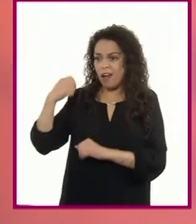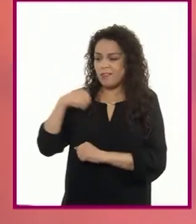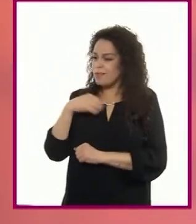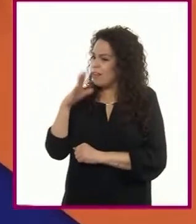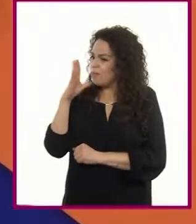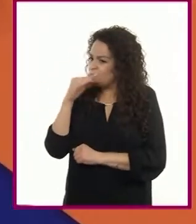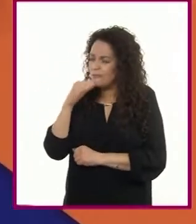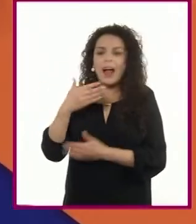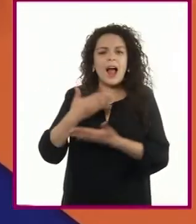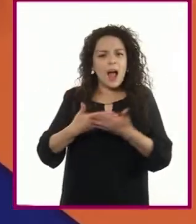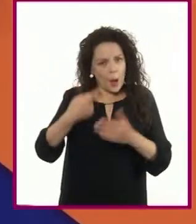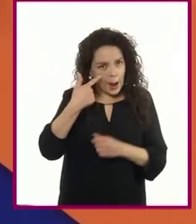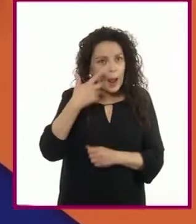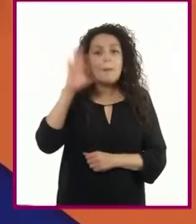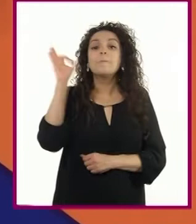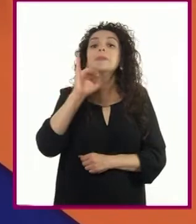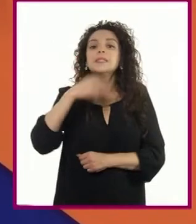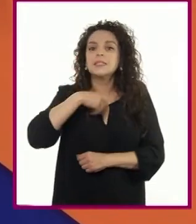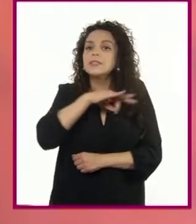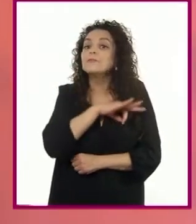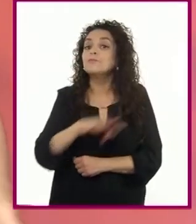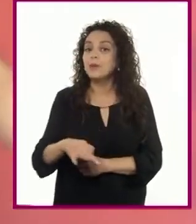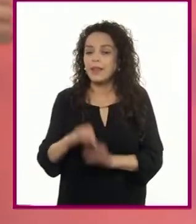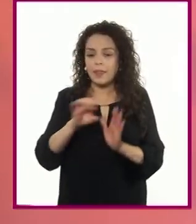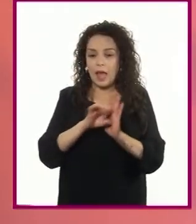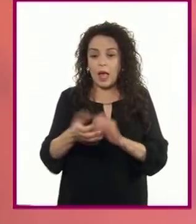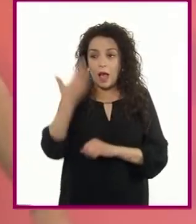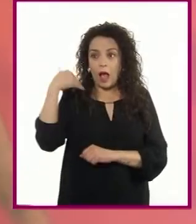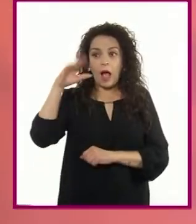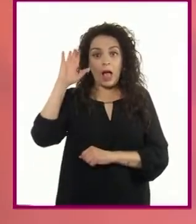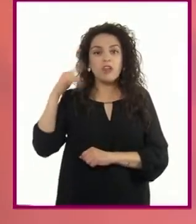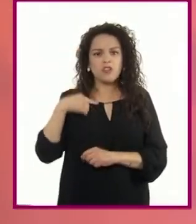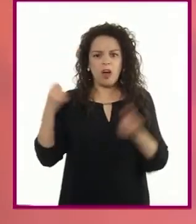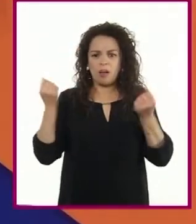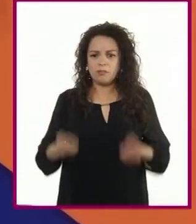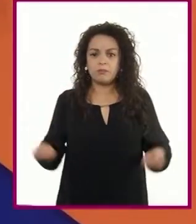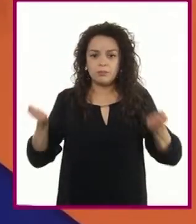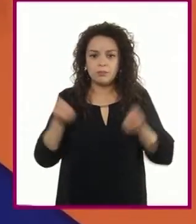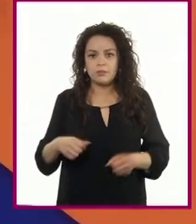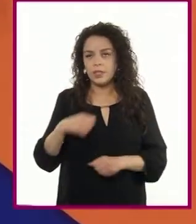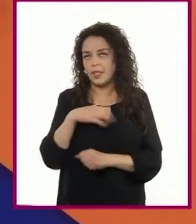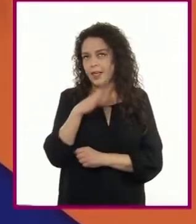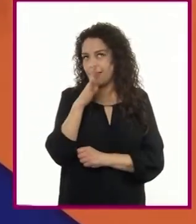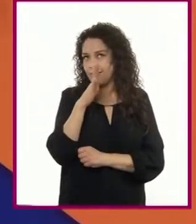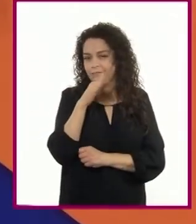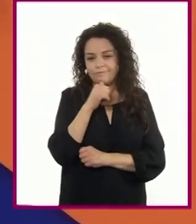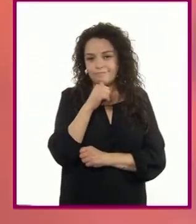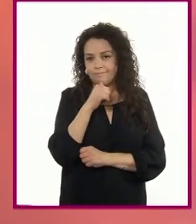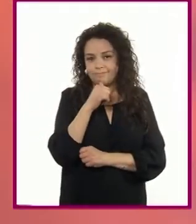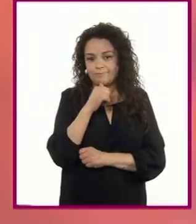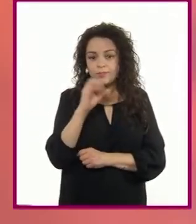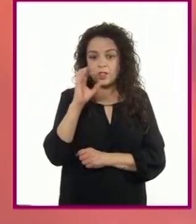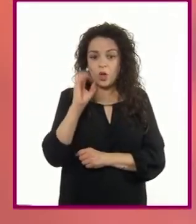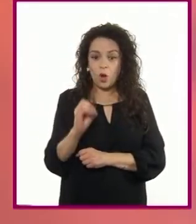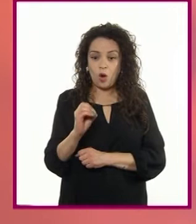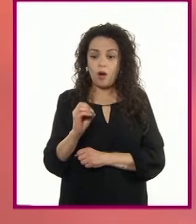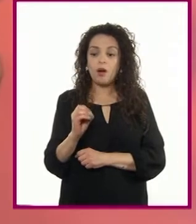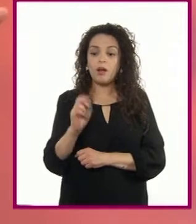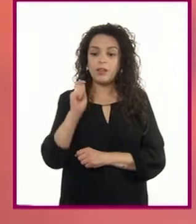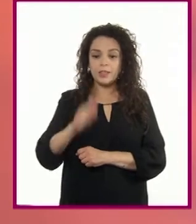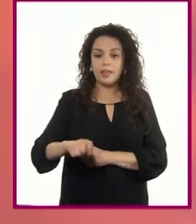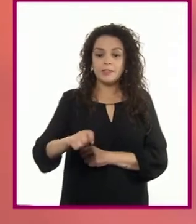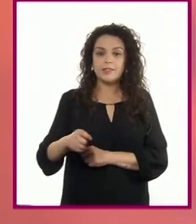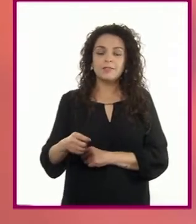ejemplo, hace mucho intenté saltar la cuerda y no me salió. Dar una rodada y me